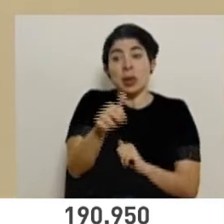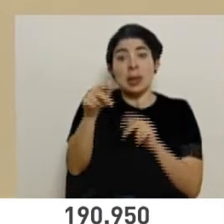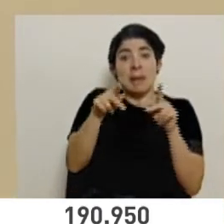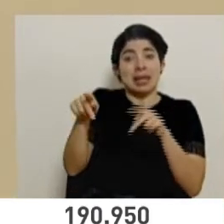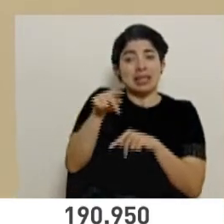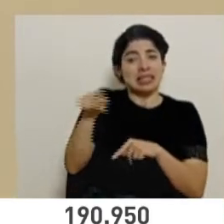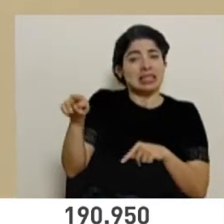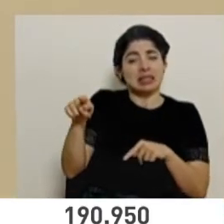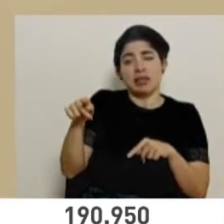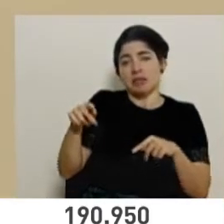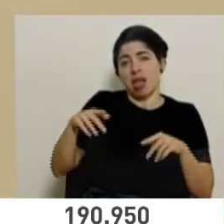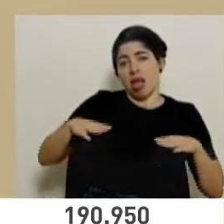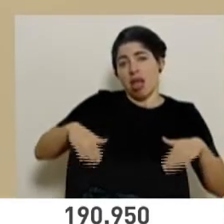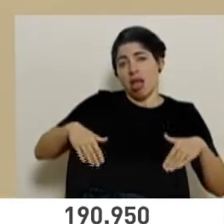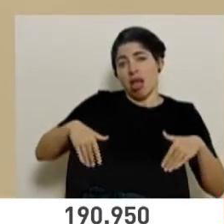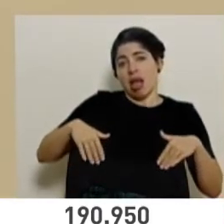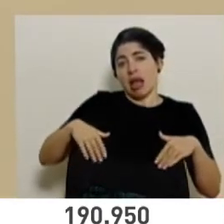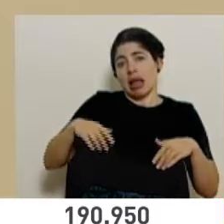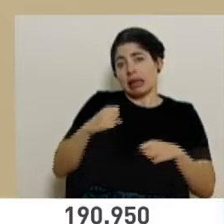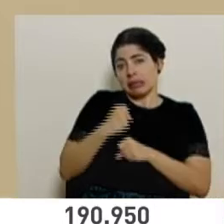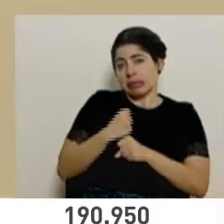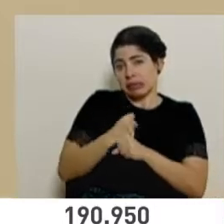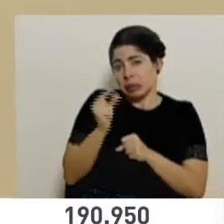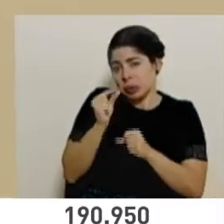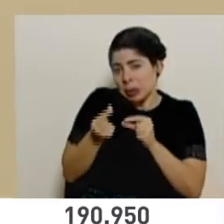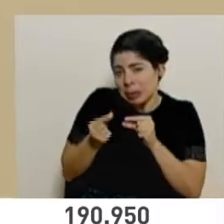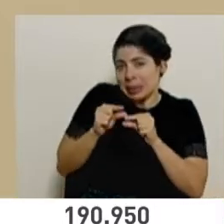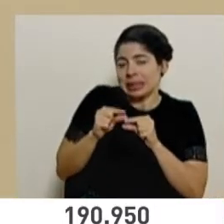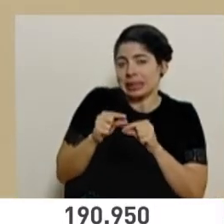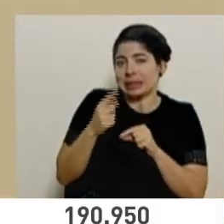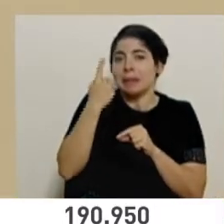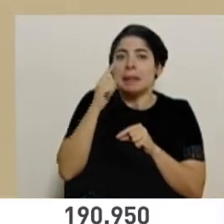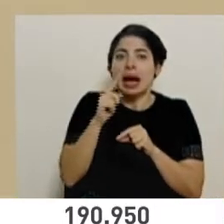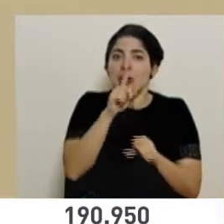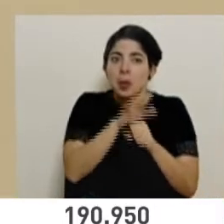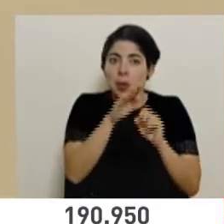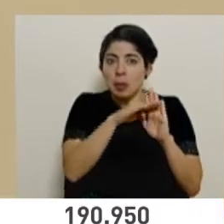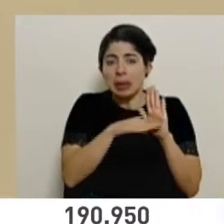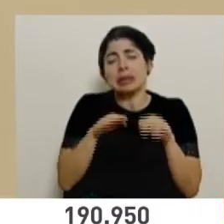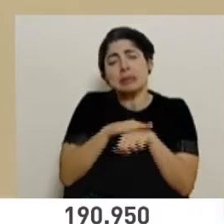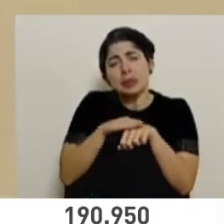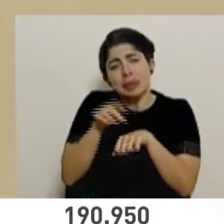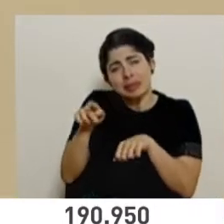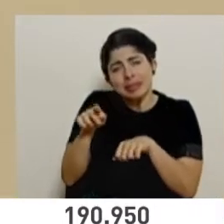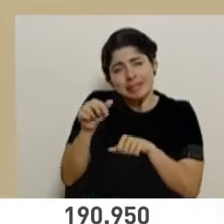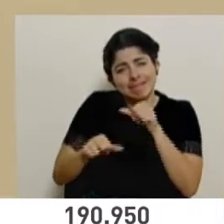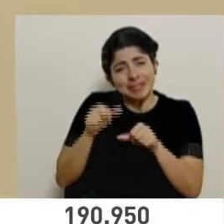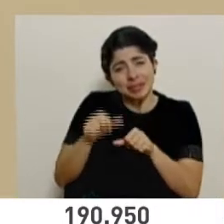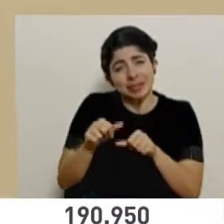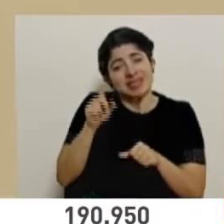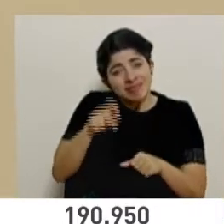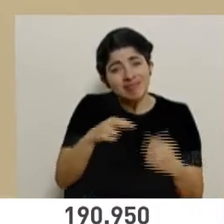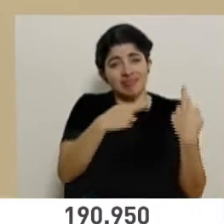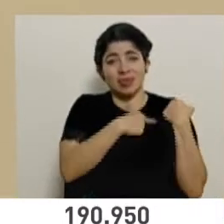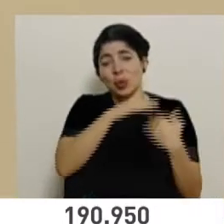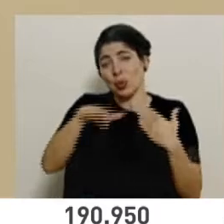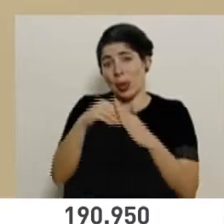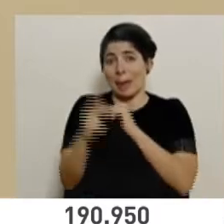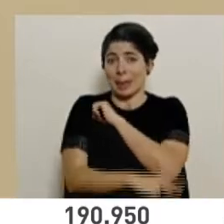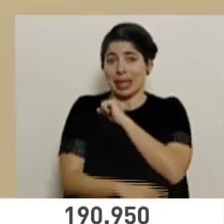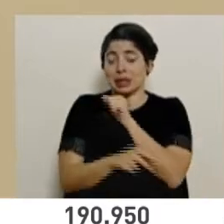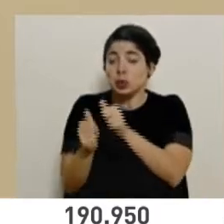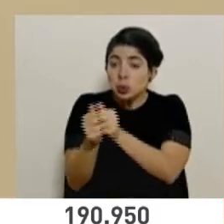aún les falta un poquito de trabajo para cumplir las medidas de prevención, por favor hagamos el esfuerzo. Es lo que nos toca como país,